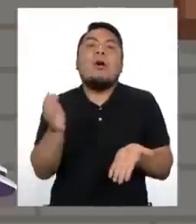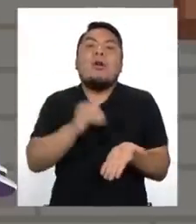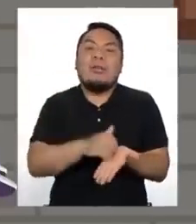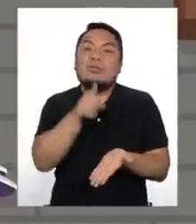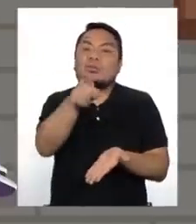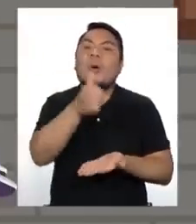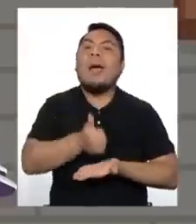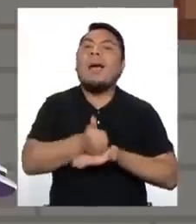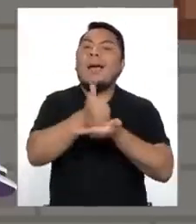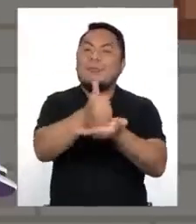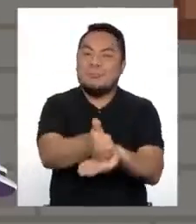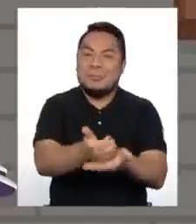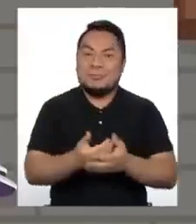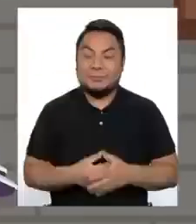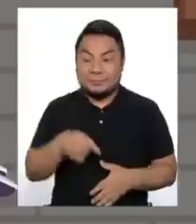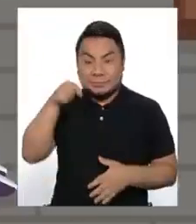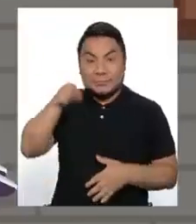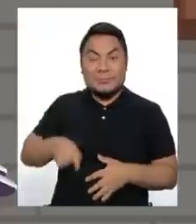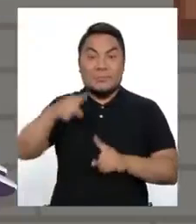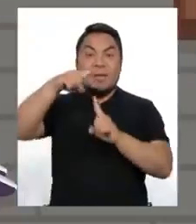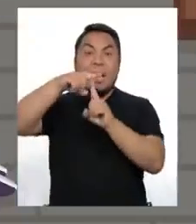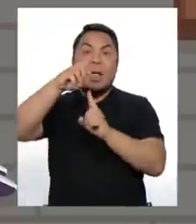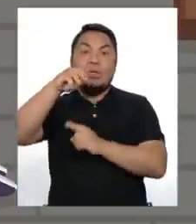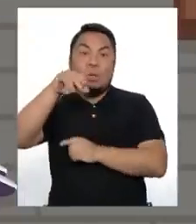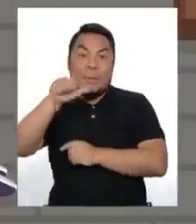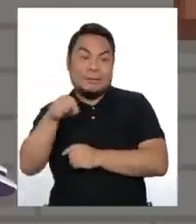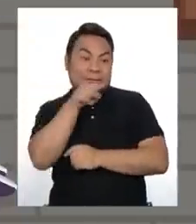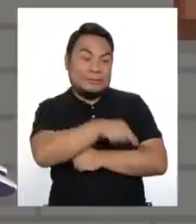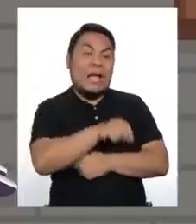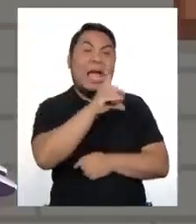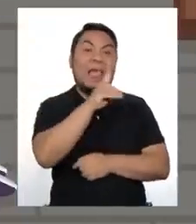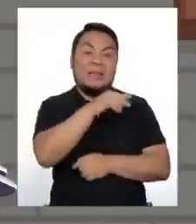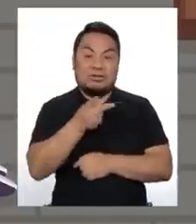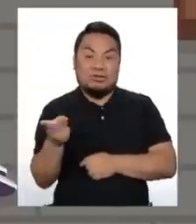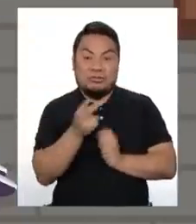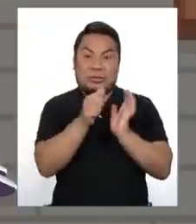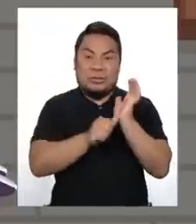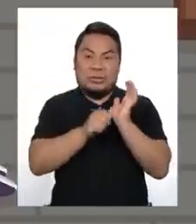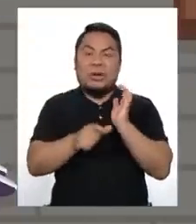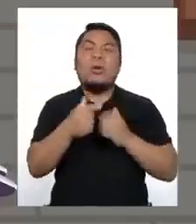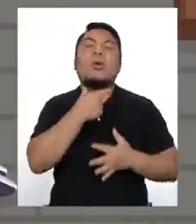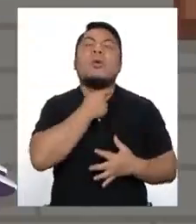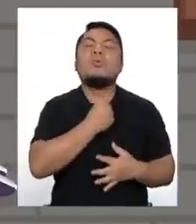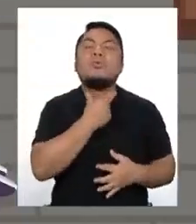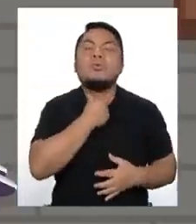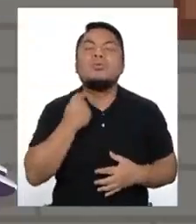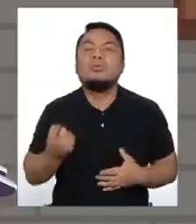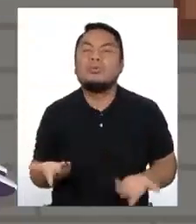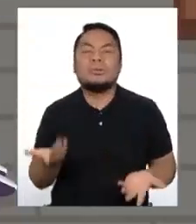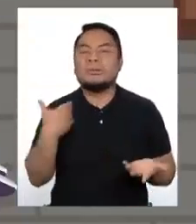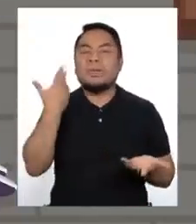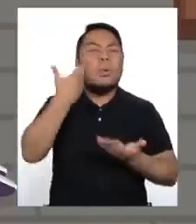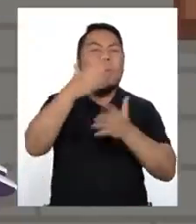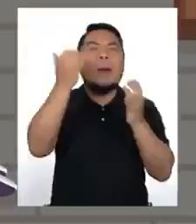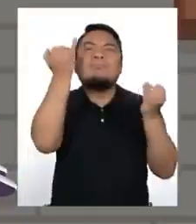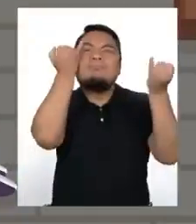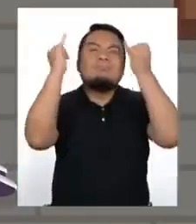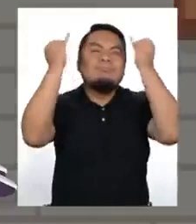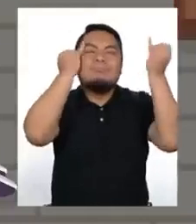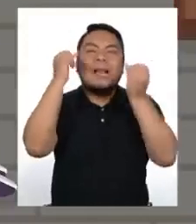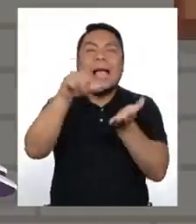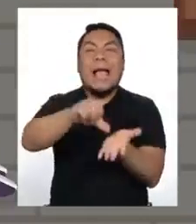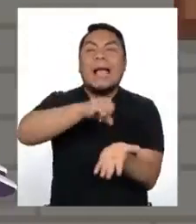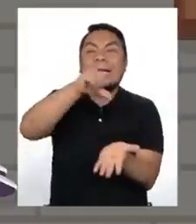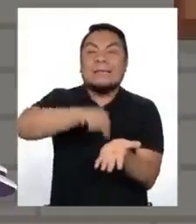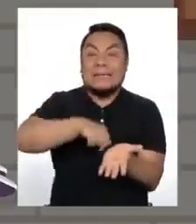ayuda. A Tomás y a Andrea les encanta hacer proyectos artísticos. Por ello, todo el mes de